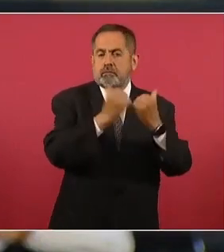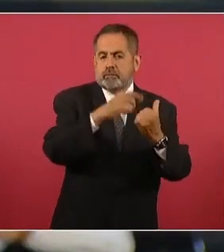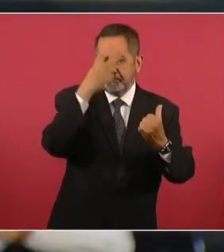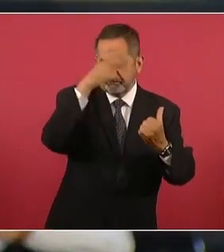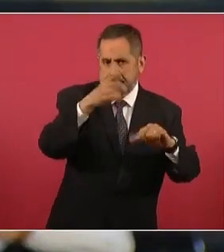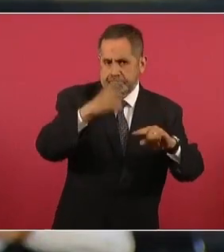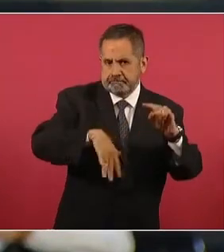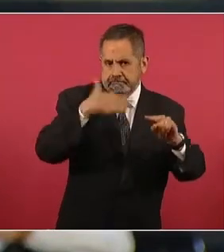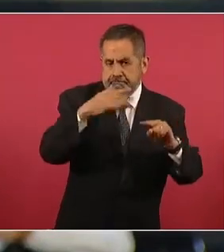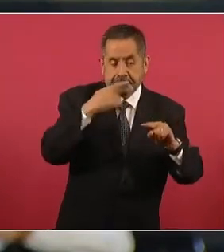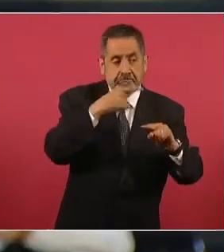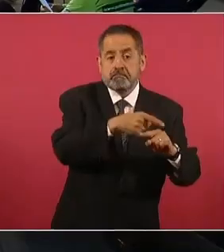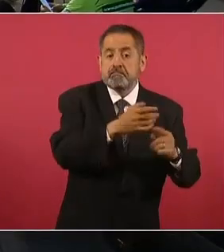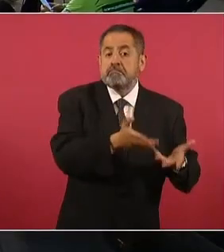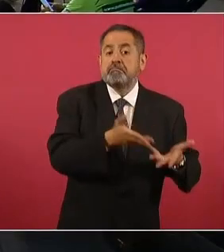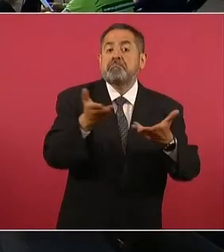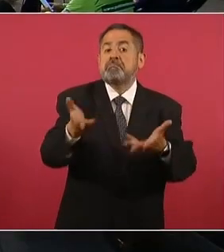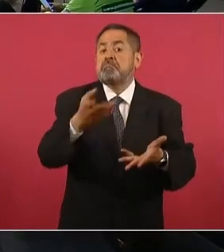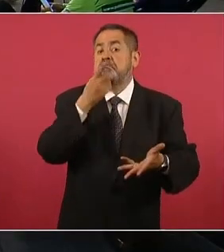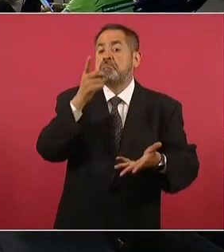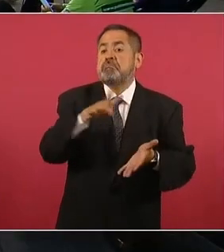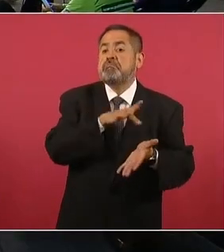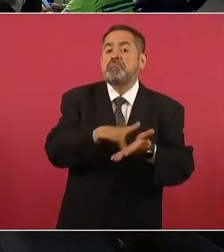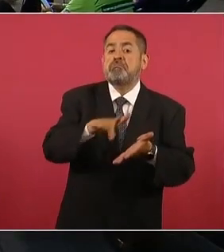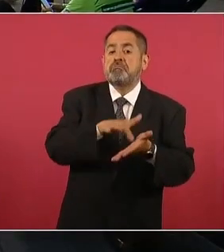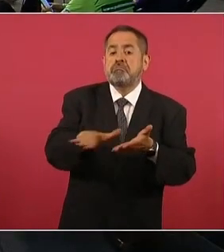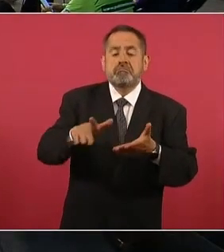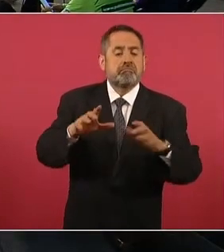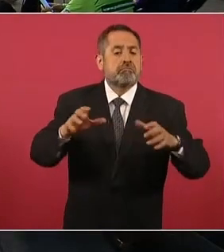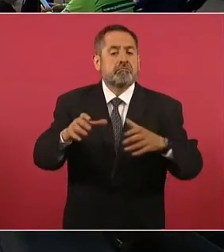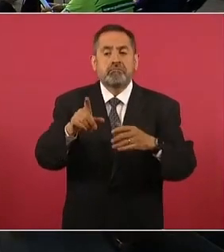Corrupción, ofreció apoyo a más de